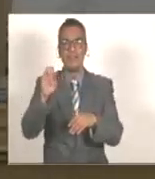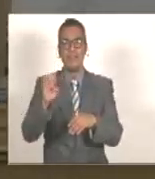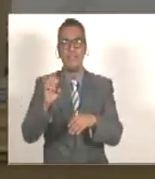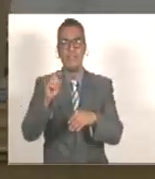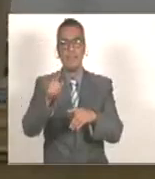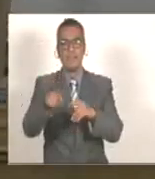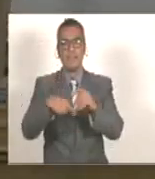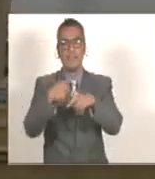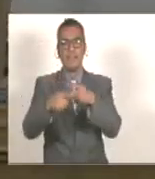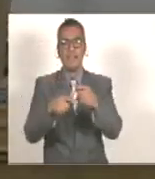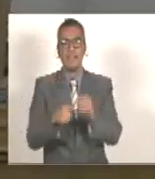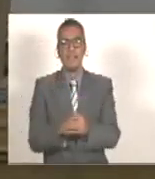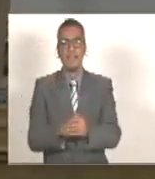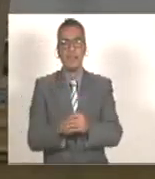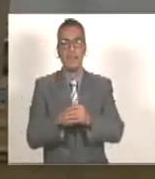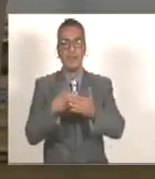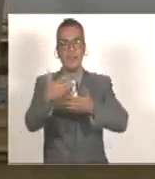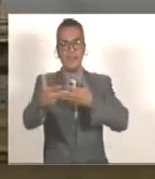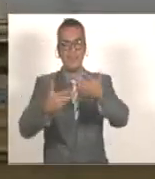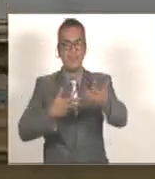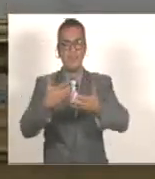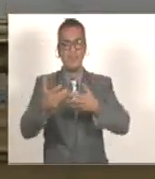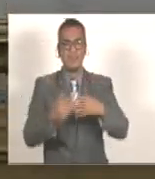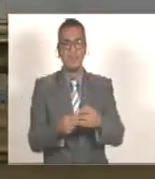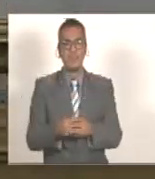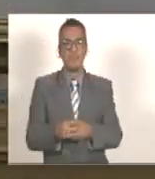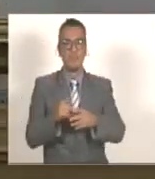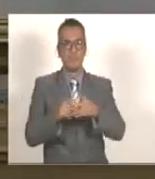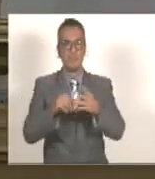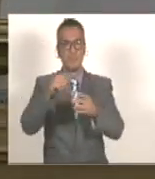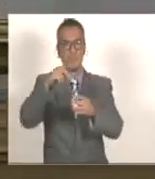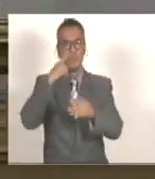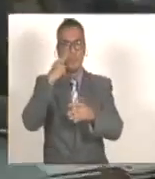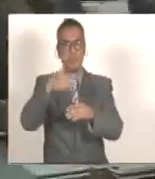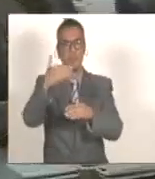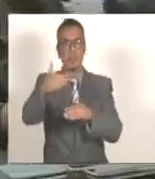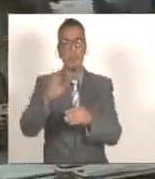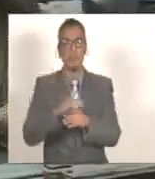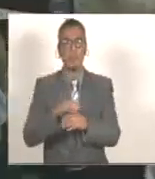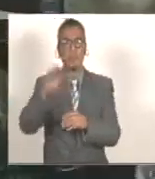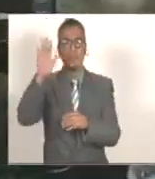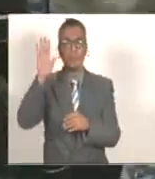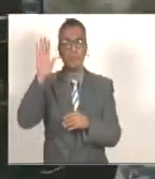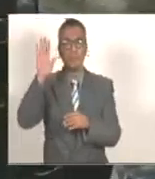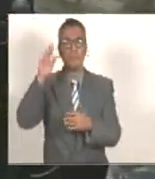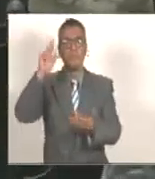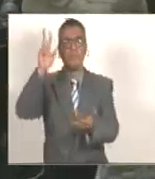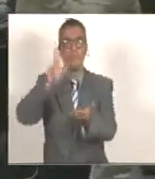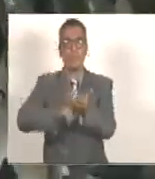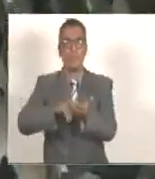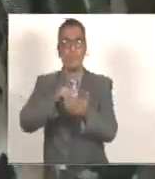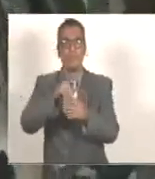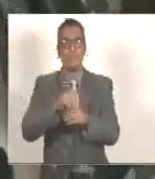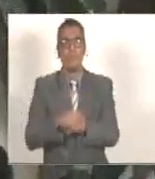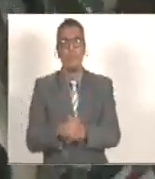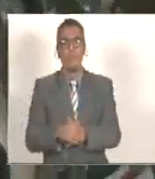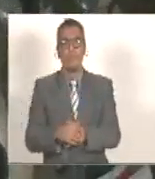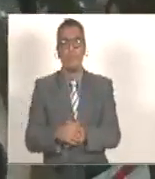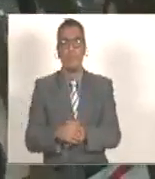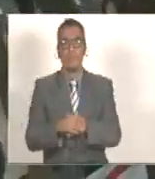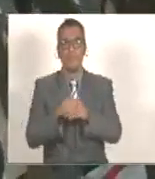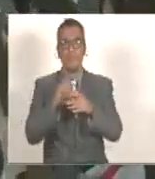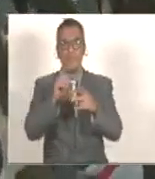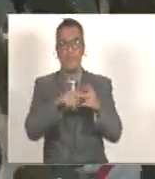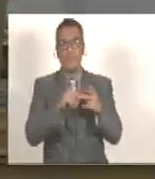relativo a la promoción y protección recíproca de inversiones, sírvanse a manifestarlo con la señal de costumbre. Queda aprobado por